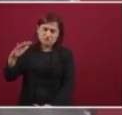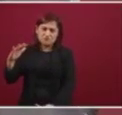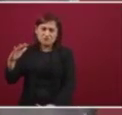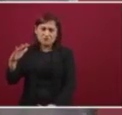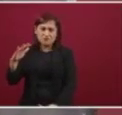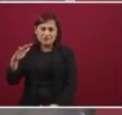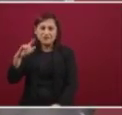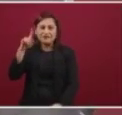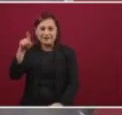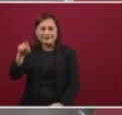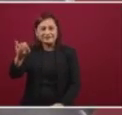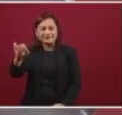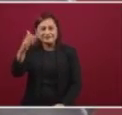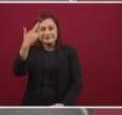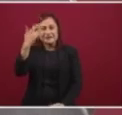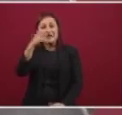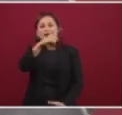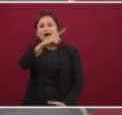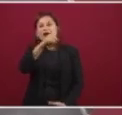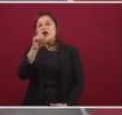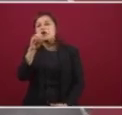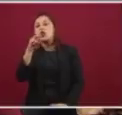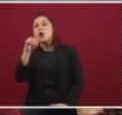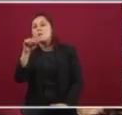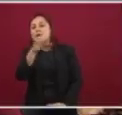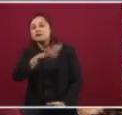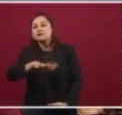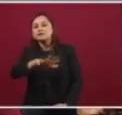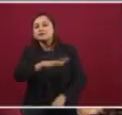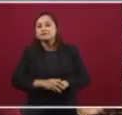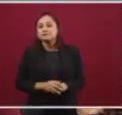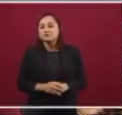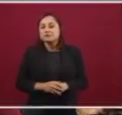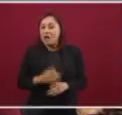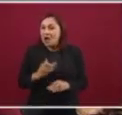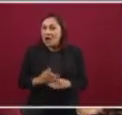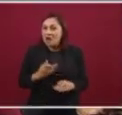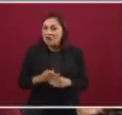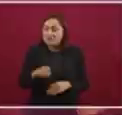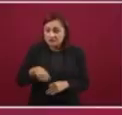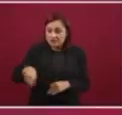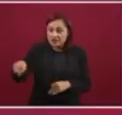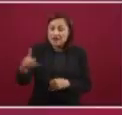en Las Lomas. Sería buenísimo ese reportaje,